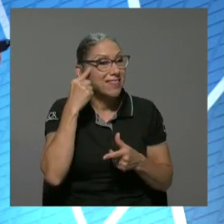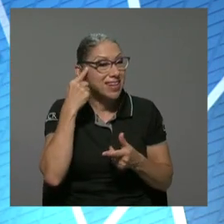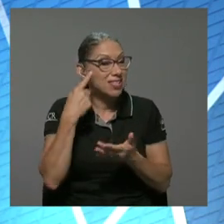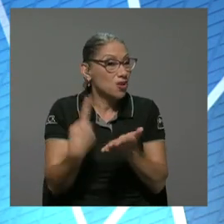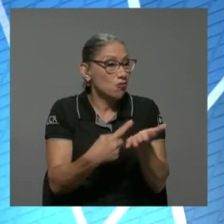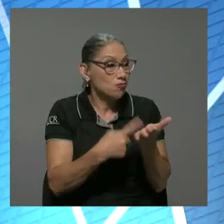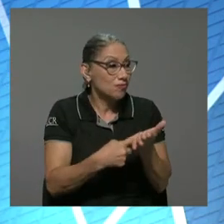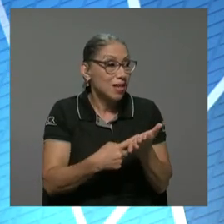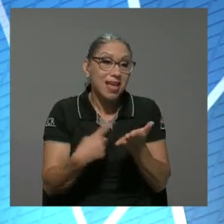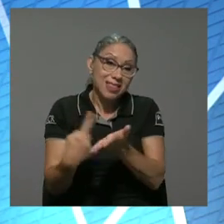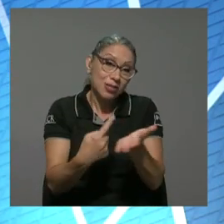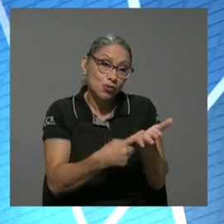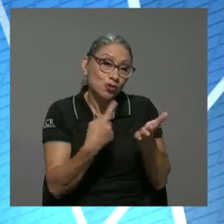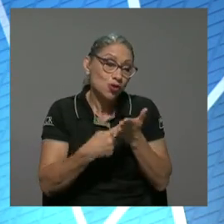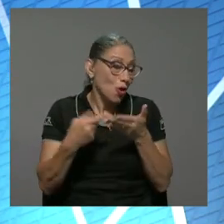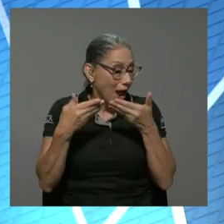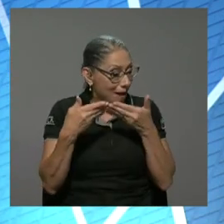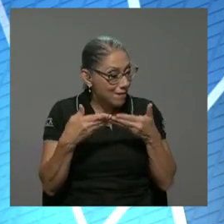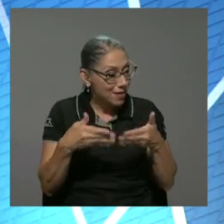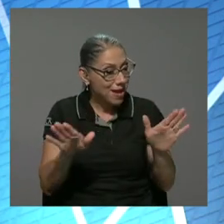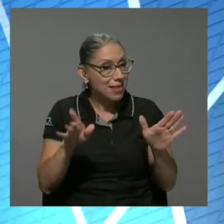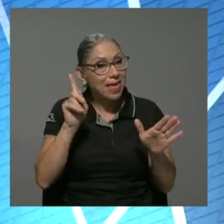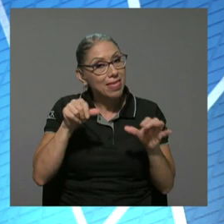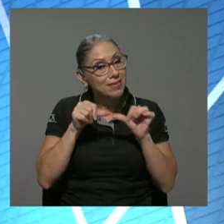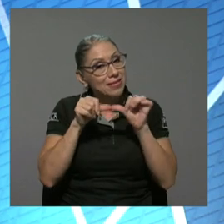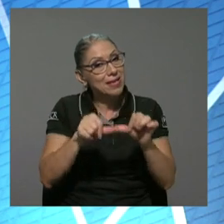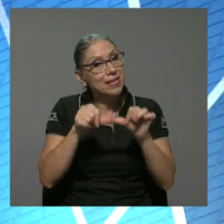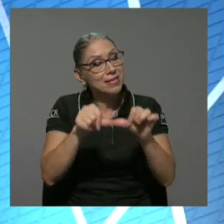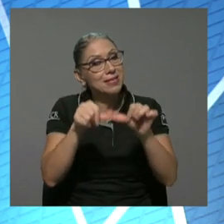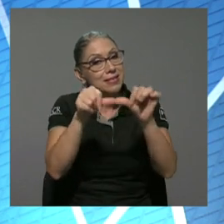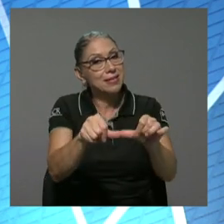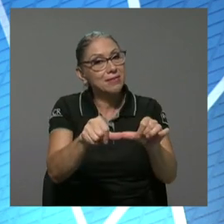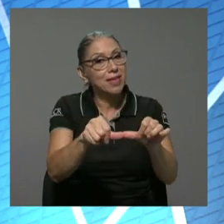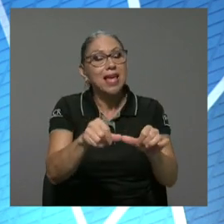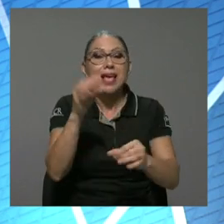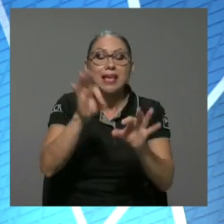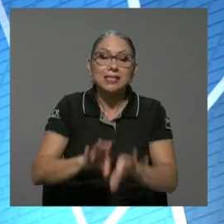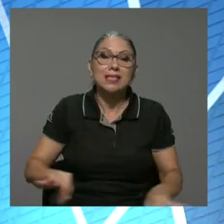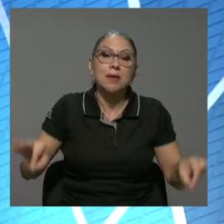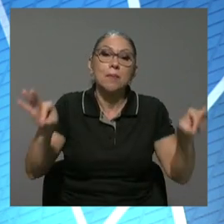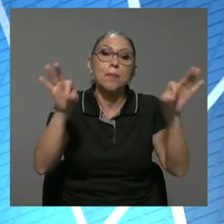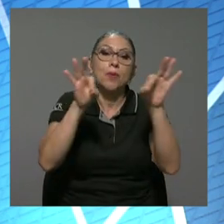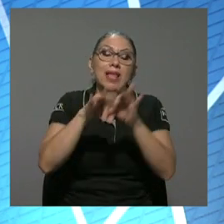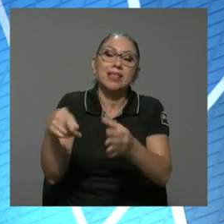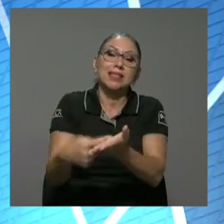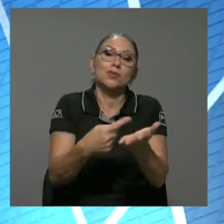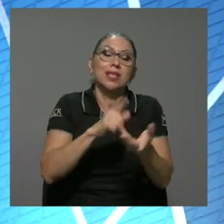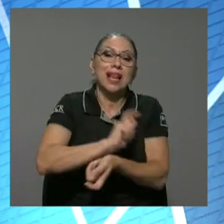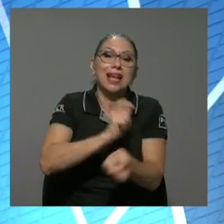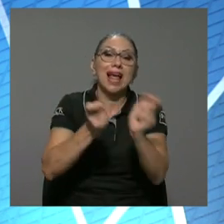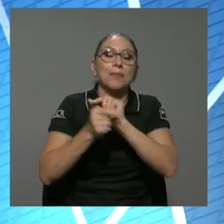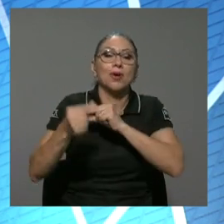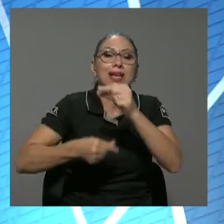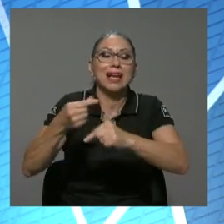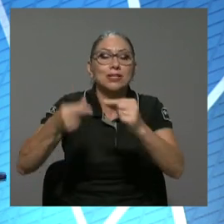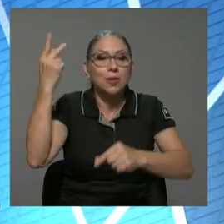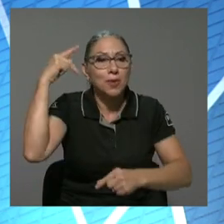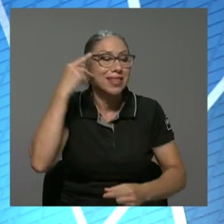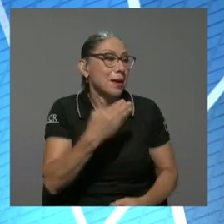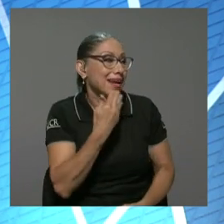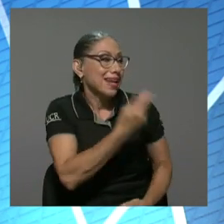abierta que seguimos, tenemos que seguir encauzando y que al final es importante comenzar a discutir el cambio generacional en política. Muchísimas gracias por acompañarnos en esta